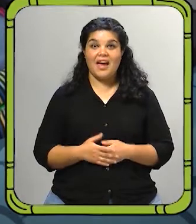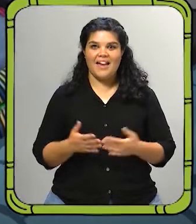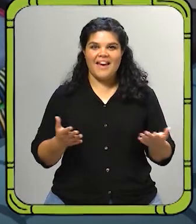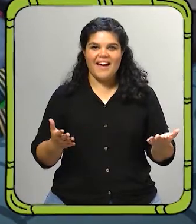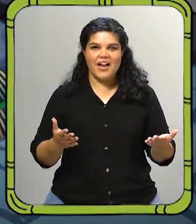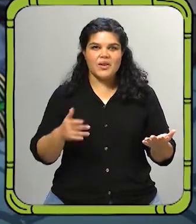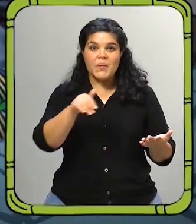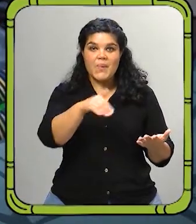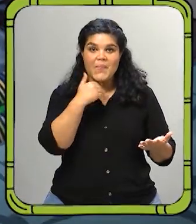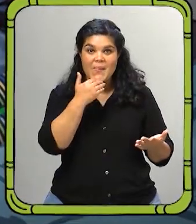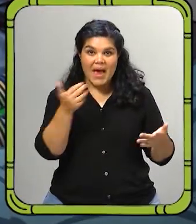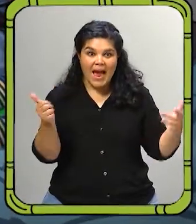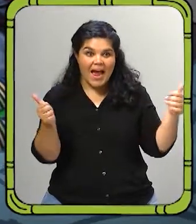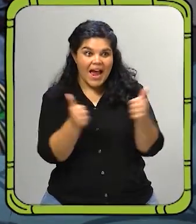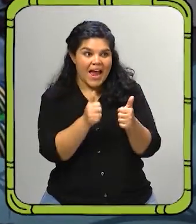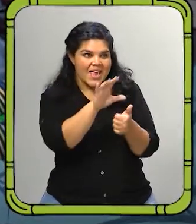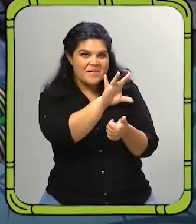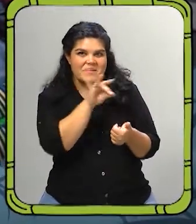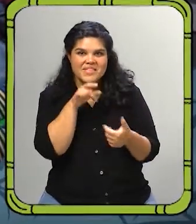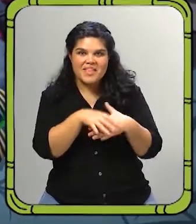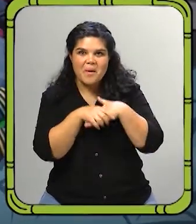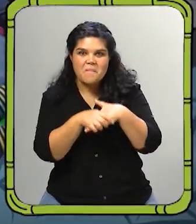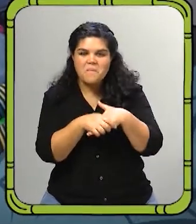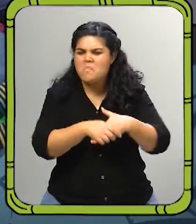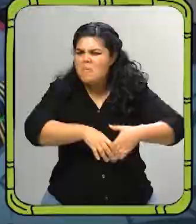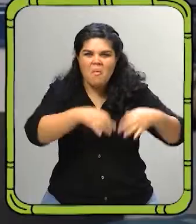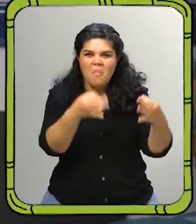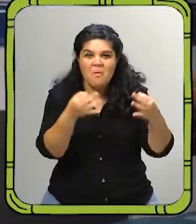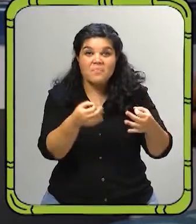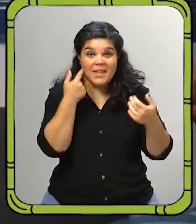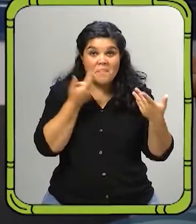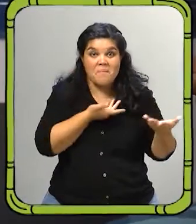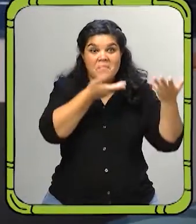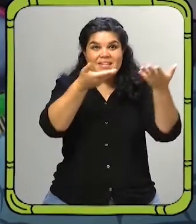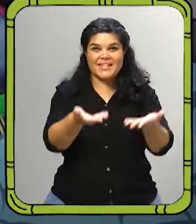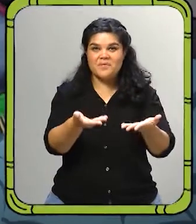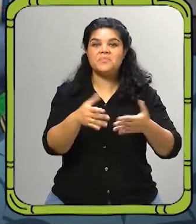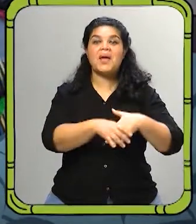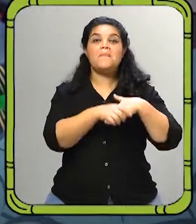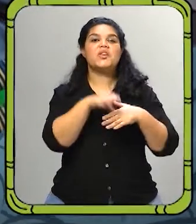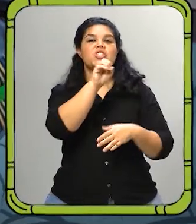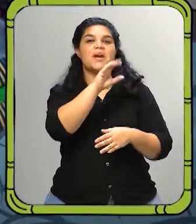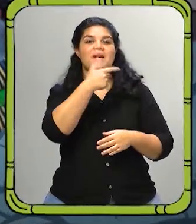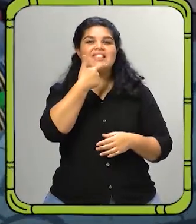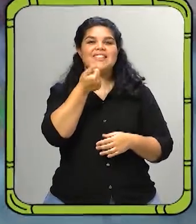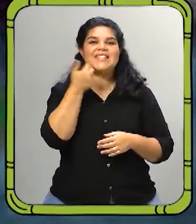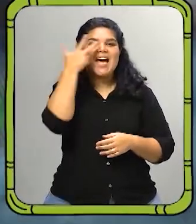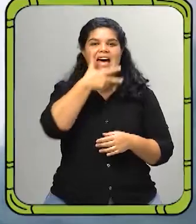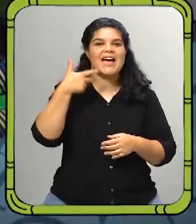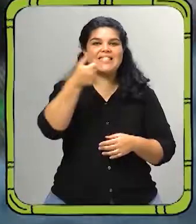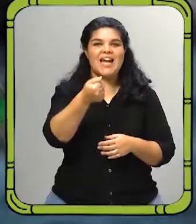Lo que tenemos acá, invitamos a un amigo que es recopado y se los vamos a presentar. Nuestro amigo Sasha. Sasha. ¿Cómo estás? Hola.